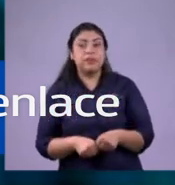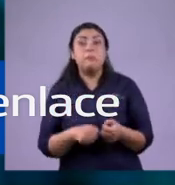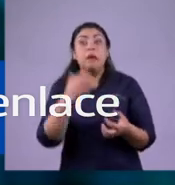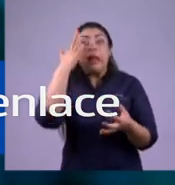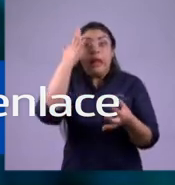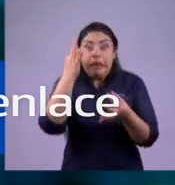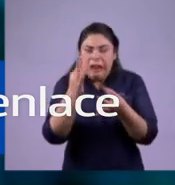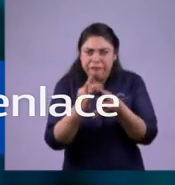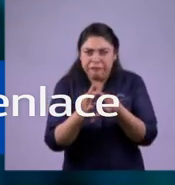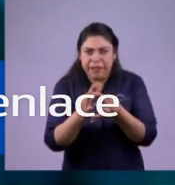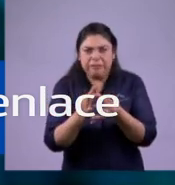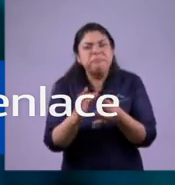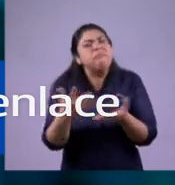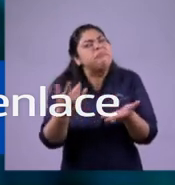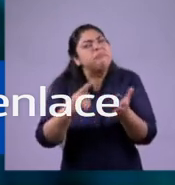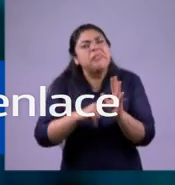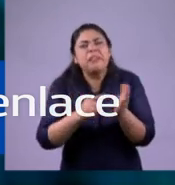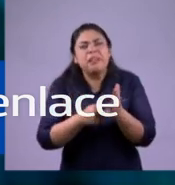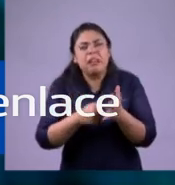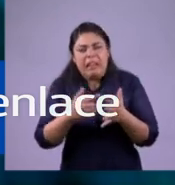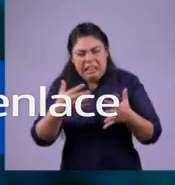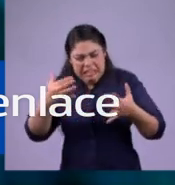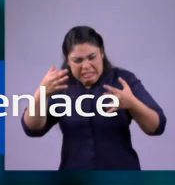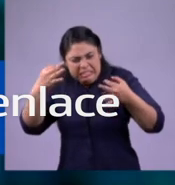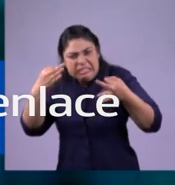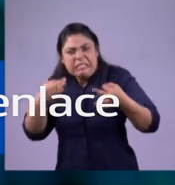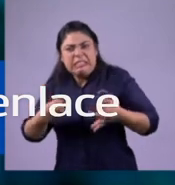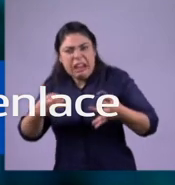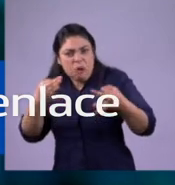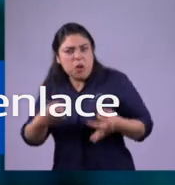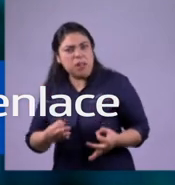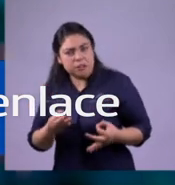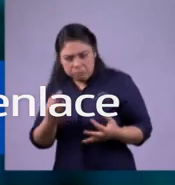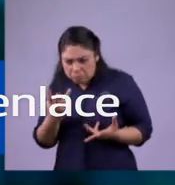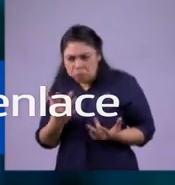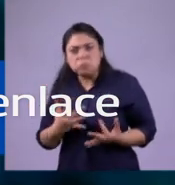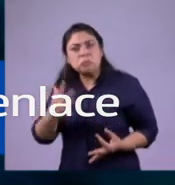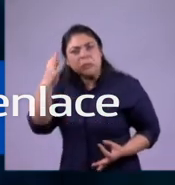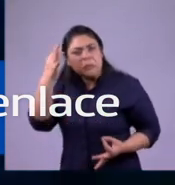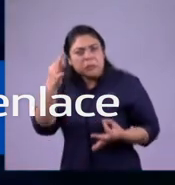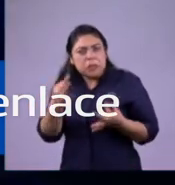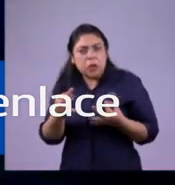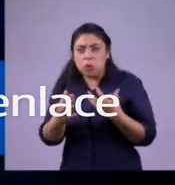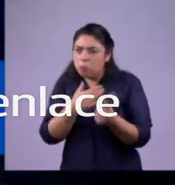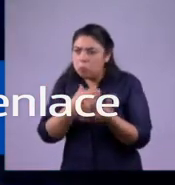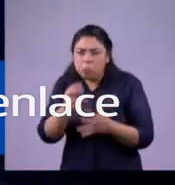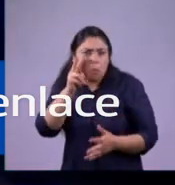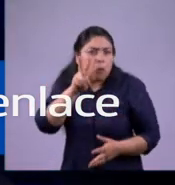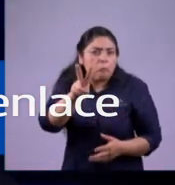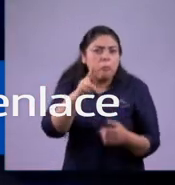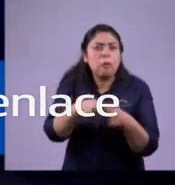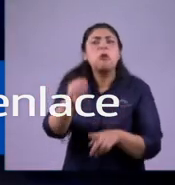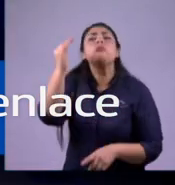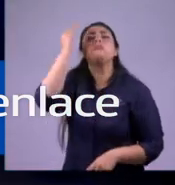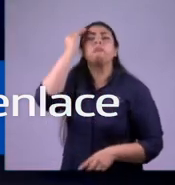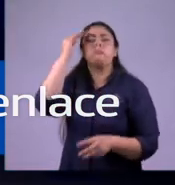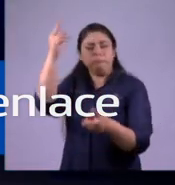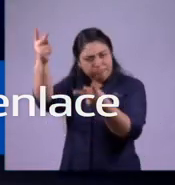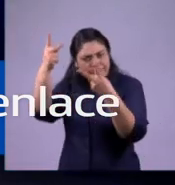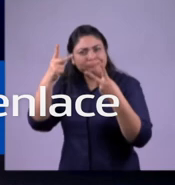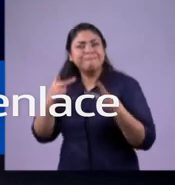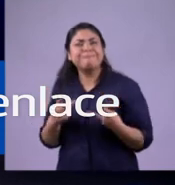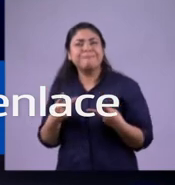fe la certeza en lo que se espera la convicción de lo que no se ve porque por ella alcanzaron buen